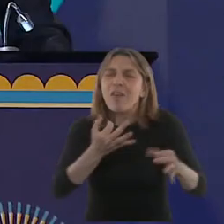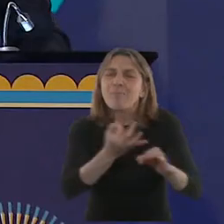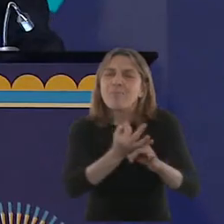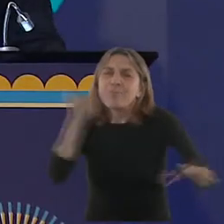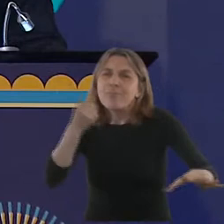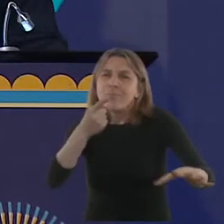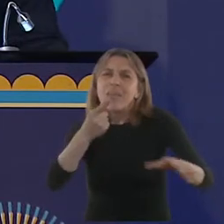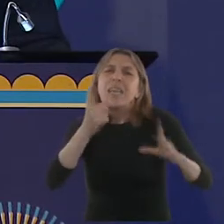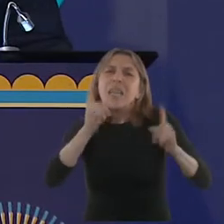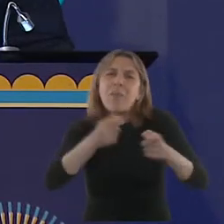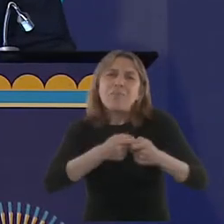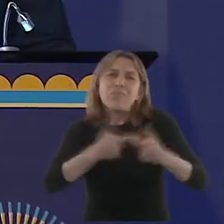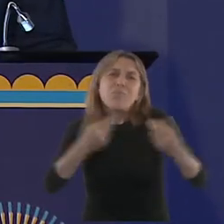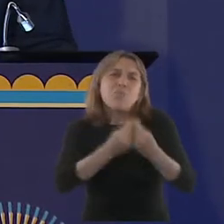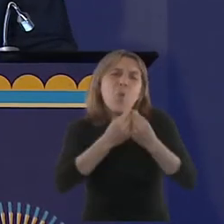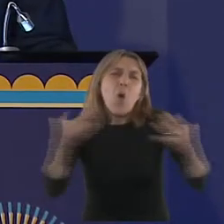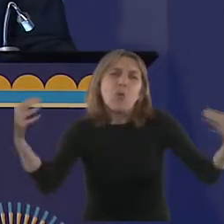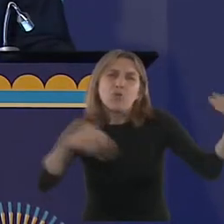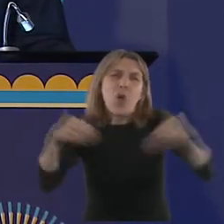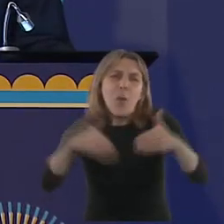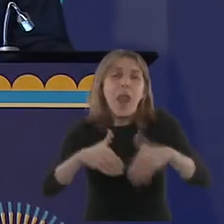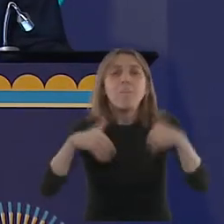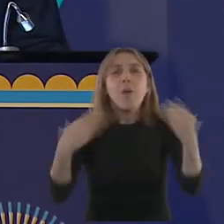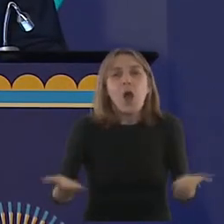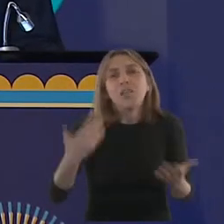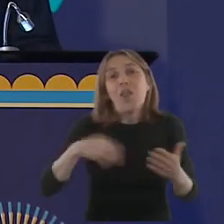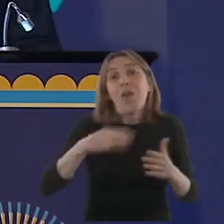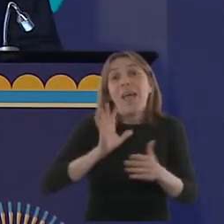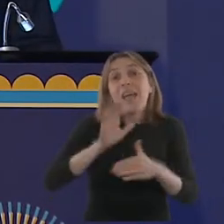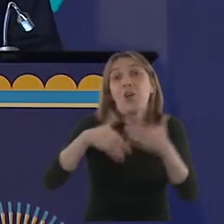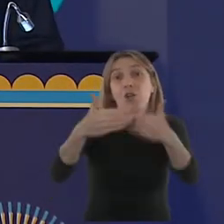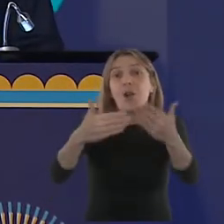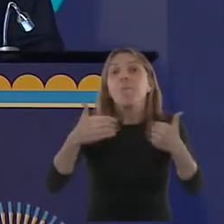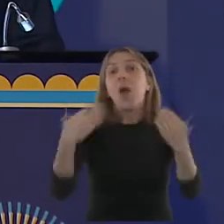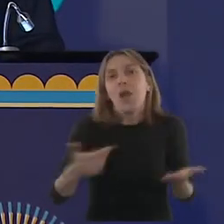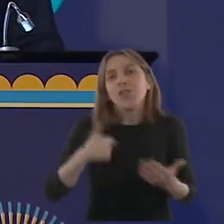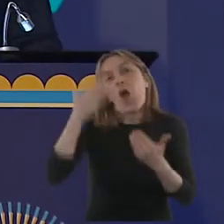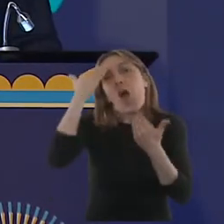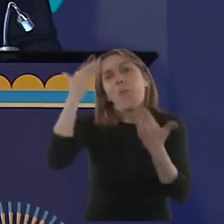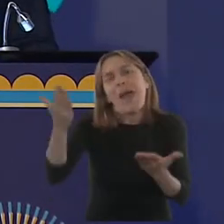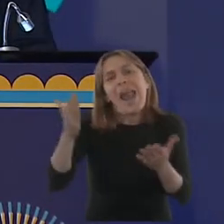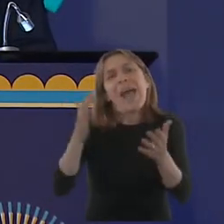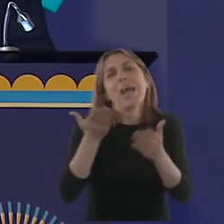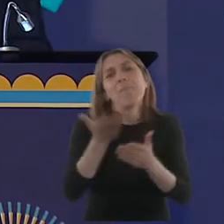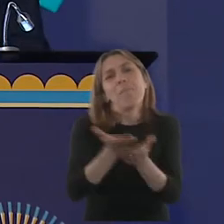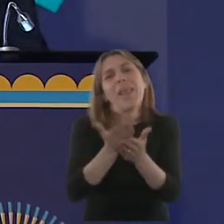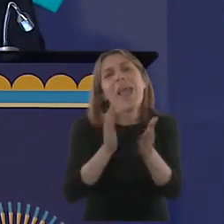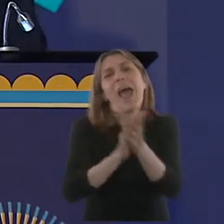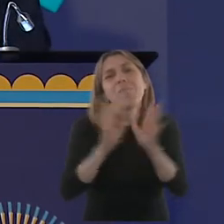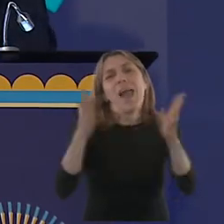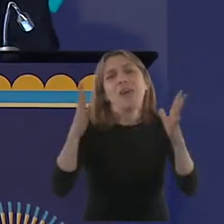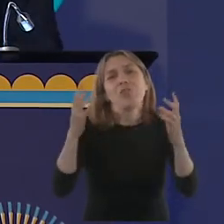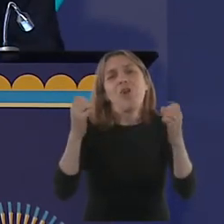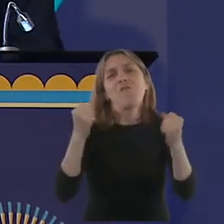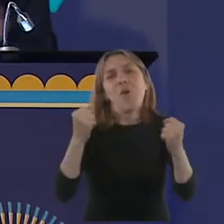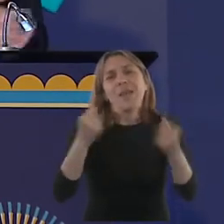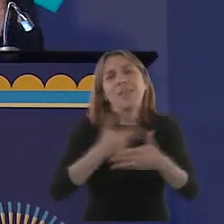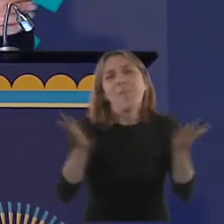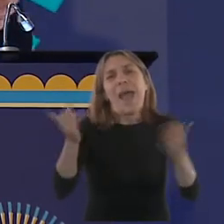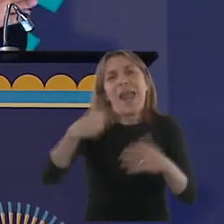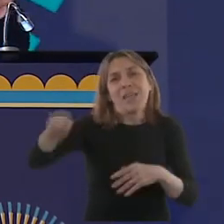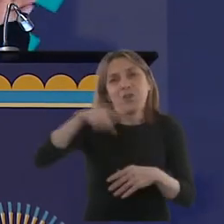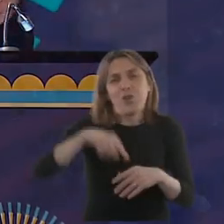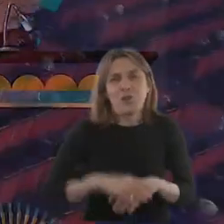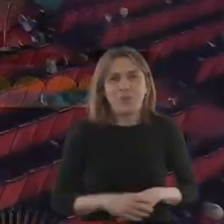por eso hay que seguir construyéndolo y se merecen nuestro homenaje. Les pido un fuerte aplauso para todos ellos.